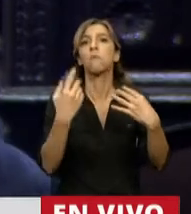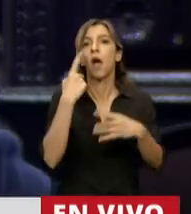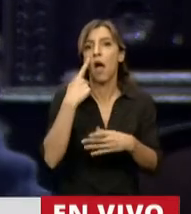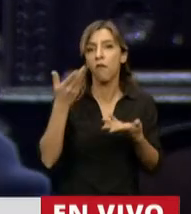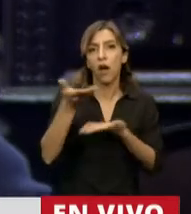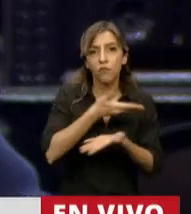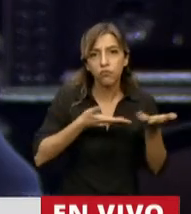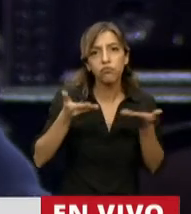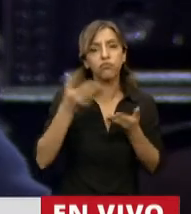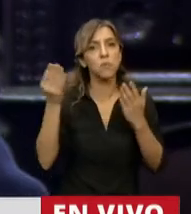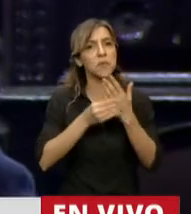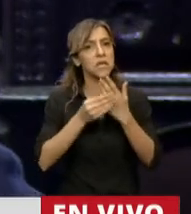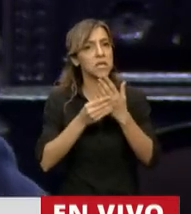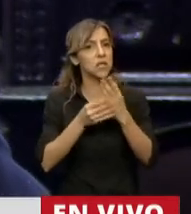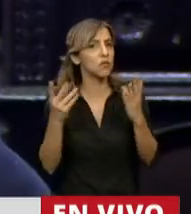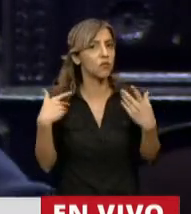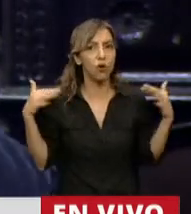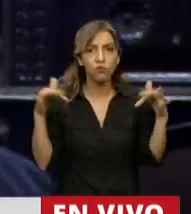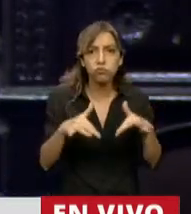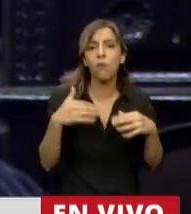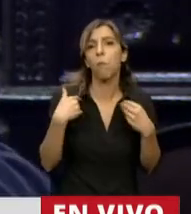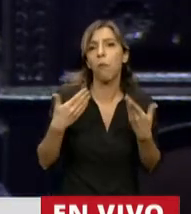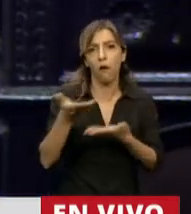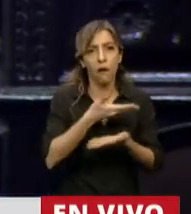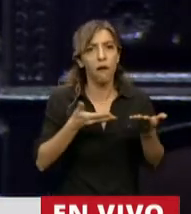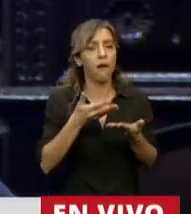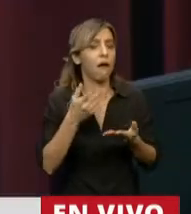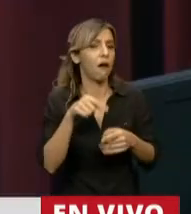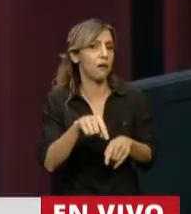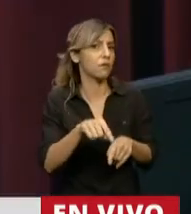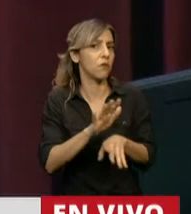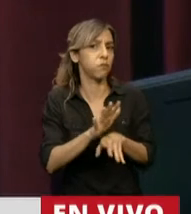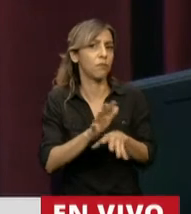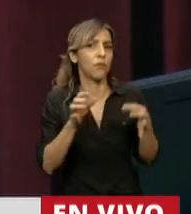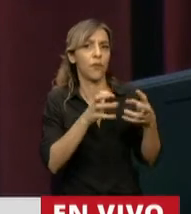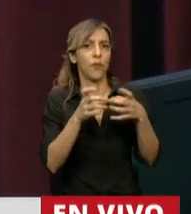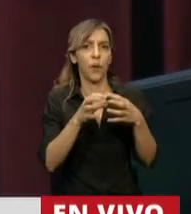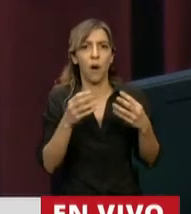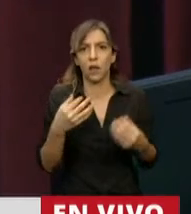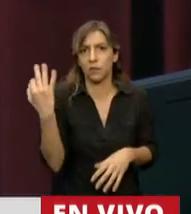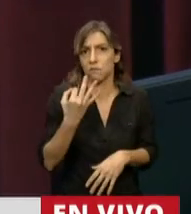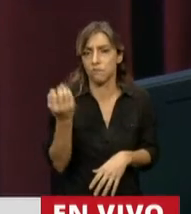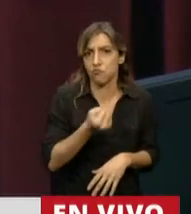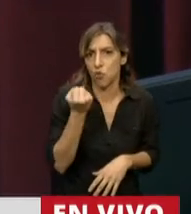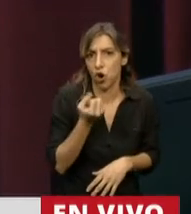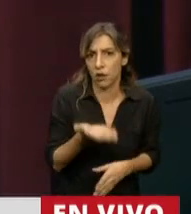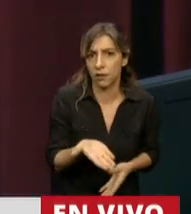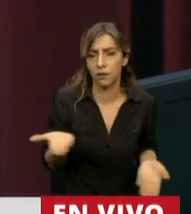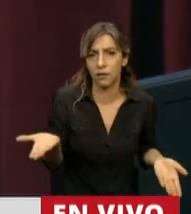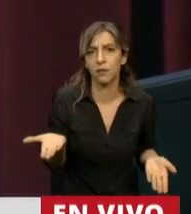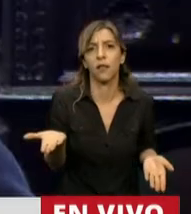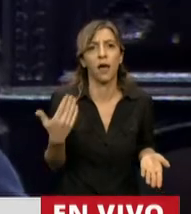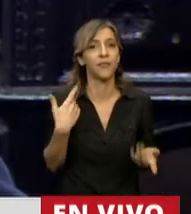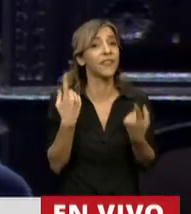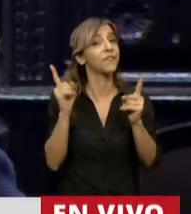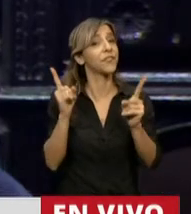hoy estamos debatiendo la ampliación del presupuesto, a diferencia del gobierno anterior, que no solo tuvo